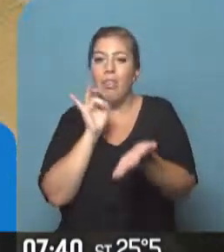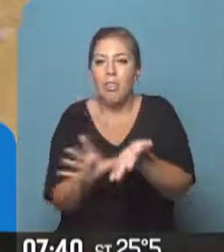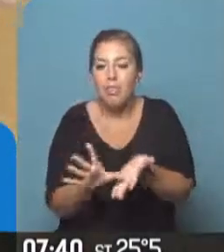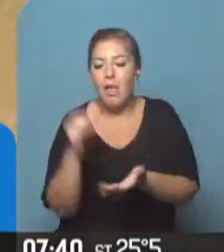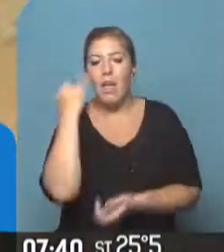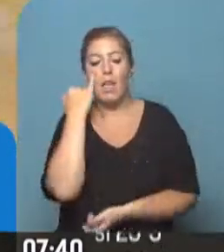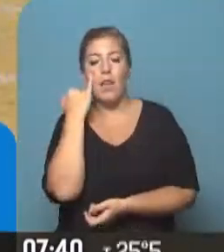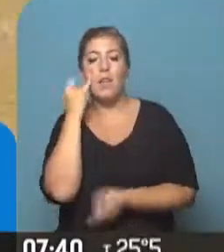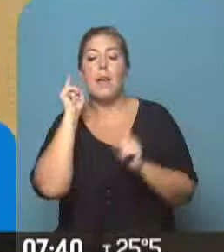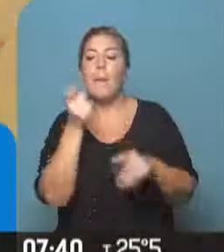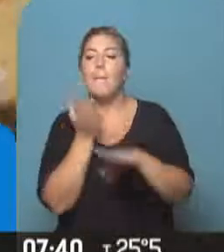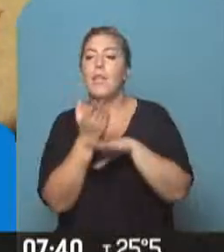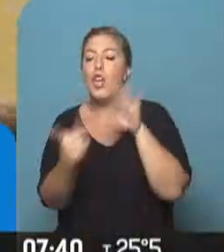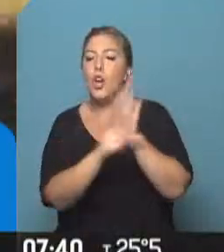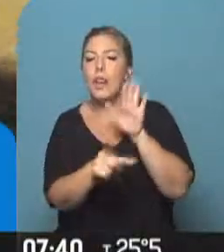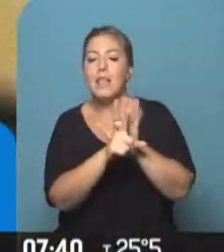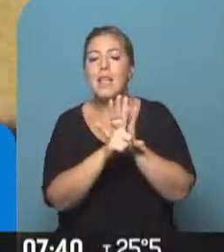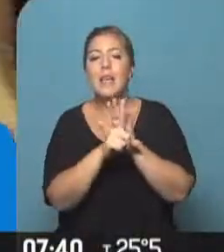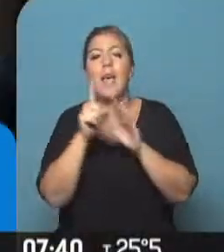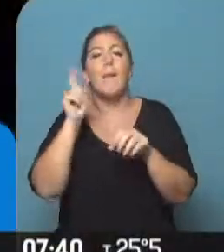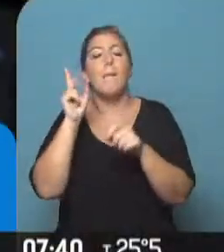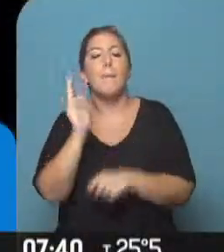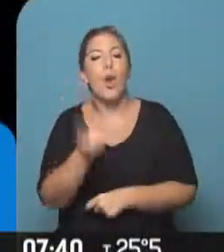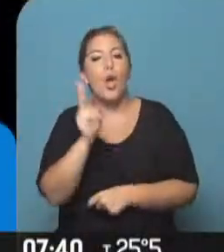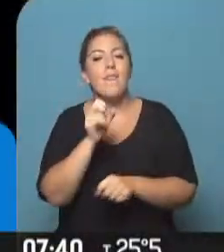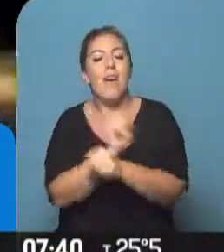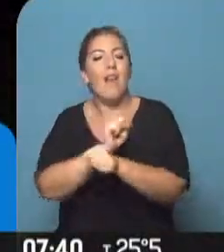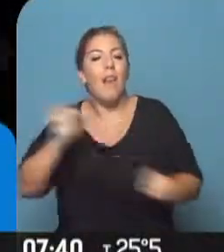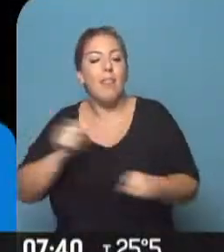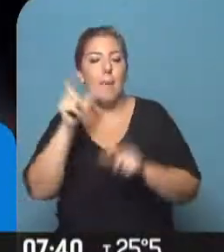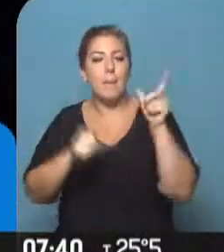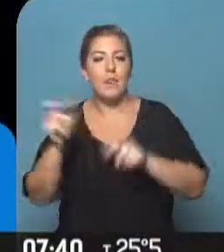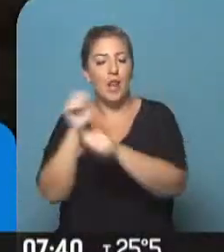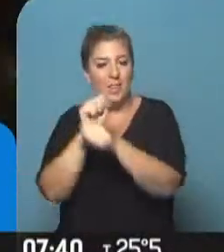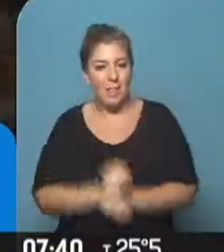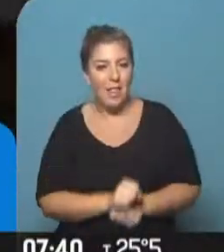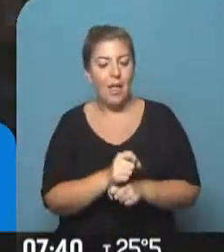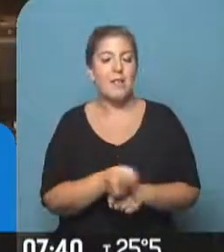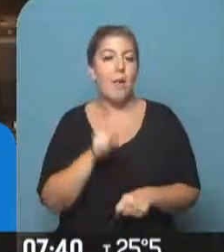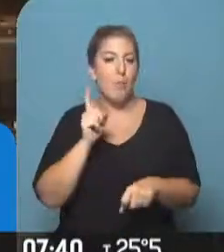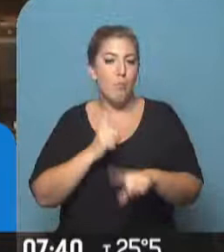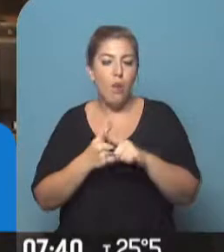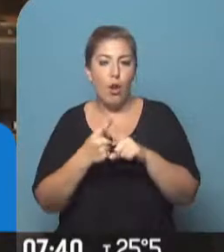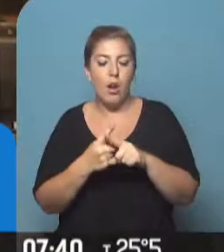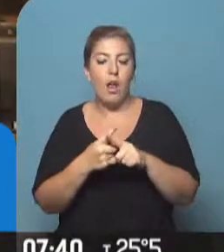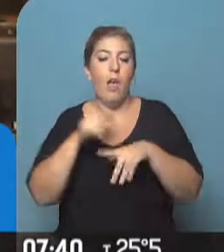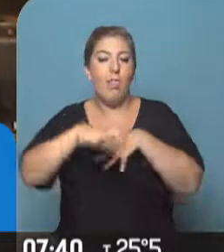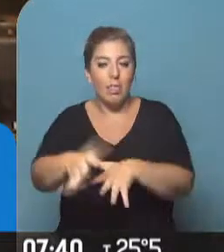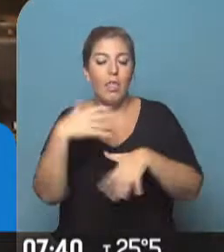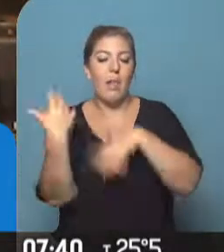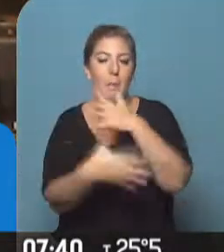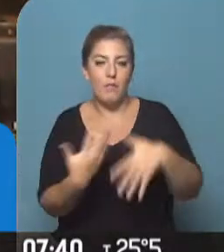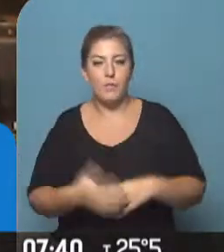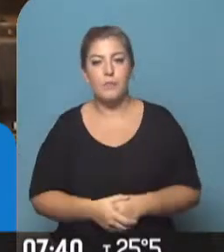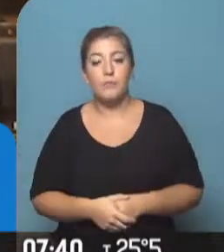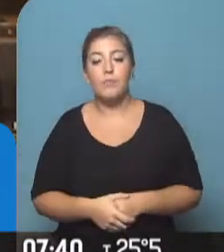y reclamó leyes que impidan la excarcelación de personas detenidas durante incidentes en manifestaciones públicas. Lo que dice Moldes es,